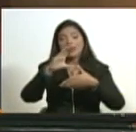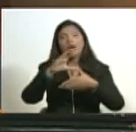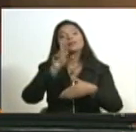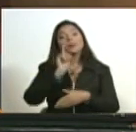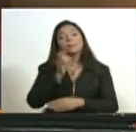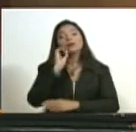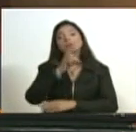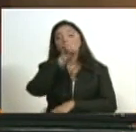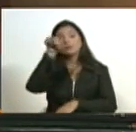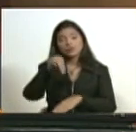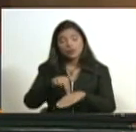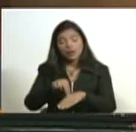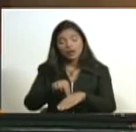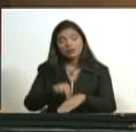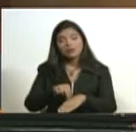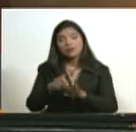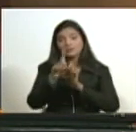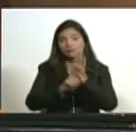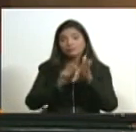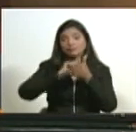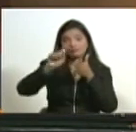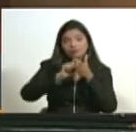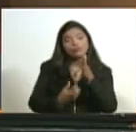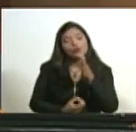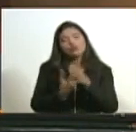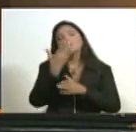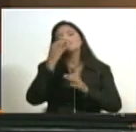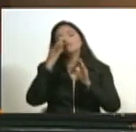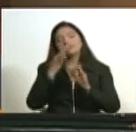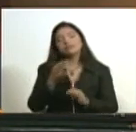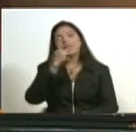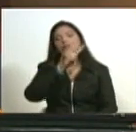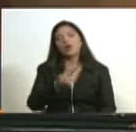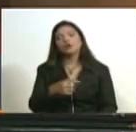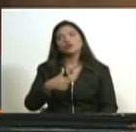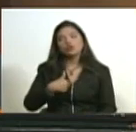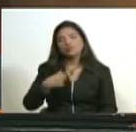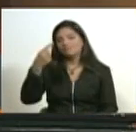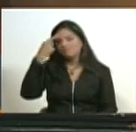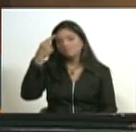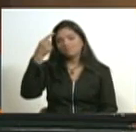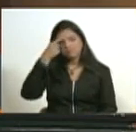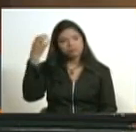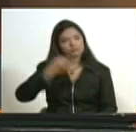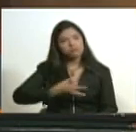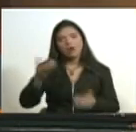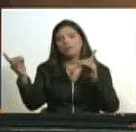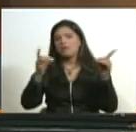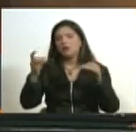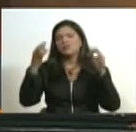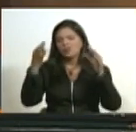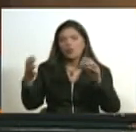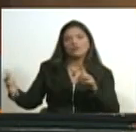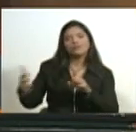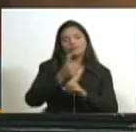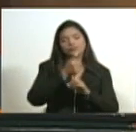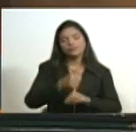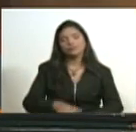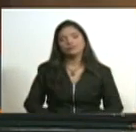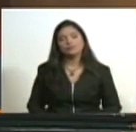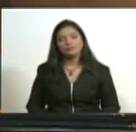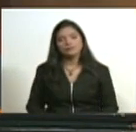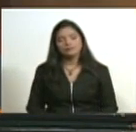Asamblea Nacional Constituyente, fructifique en Venezuela. Soy un obsesionado del diálogo y lo vamos a lograr más temprano que tarde.